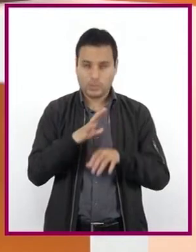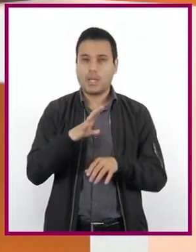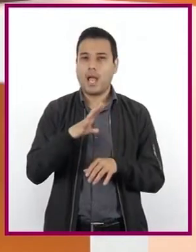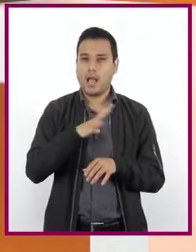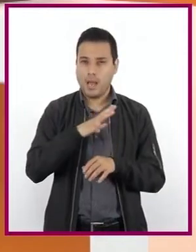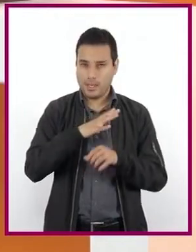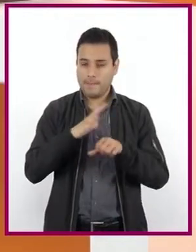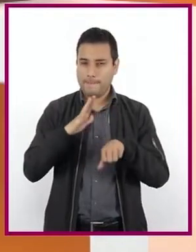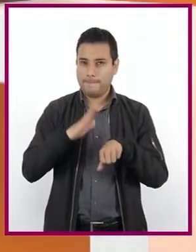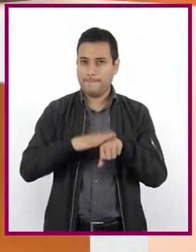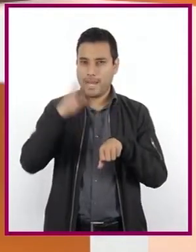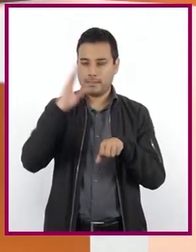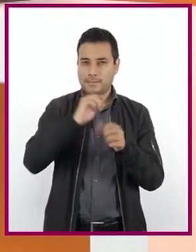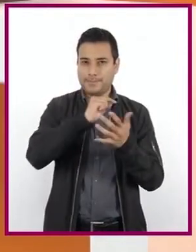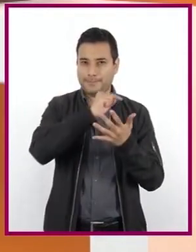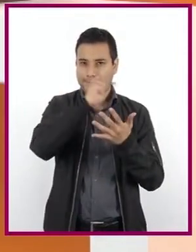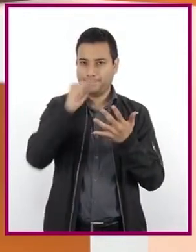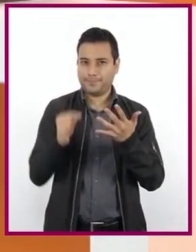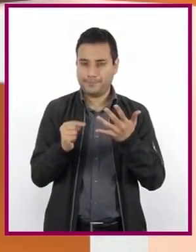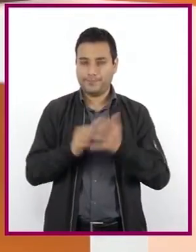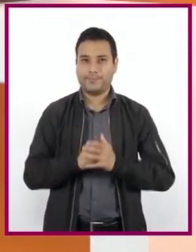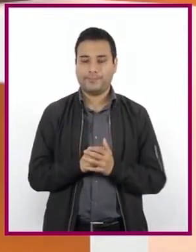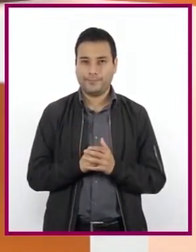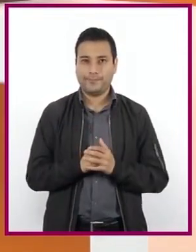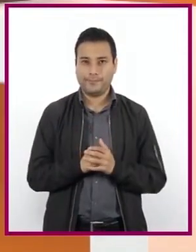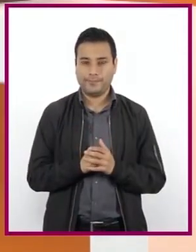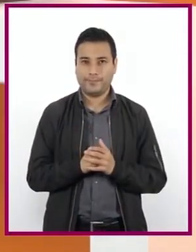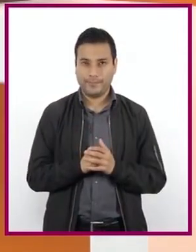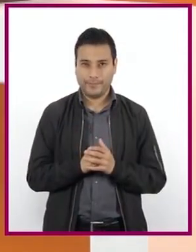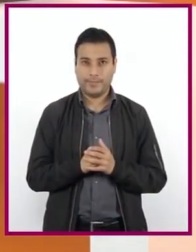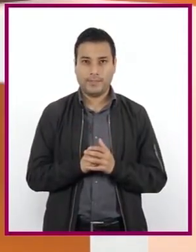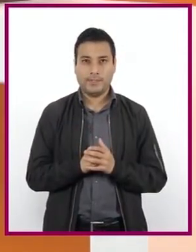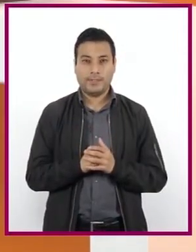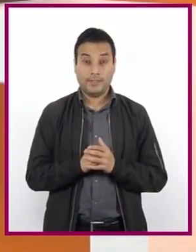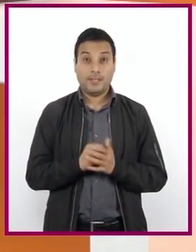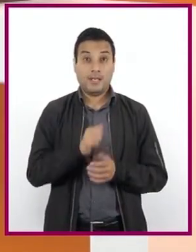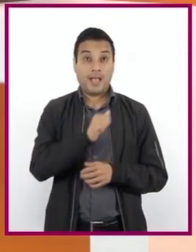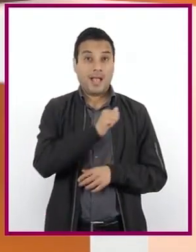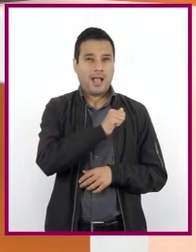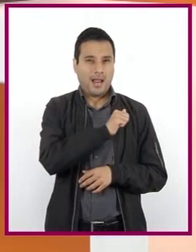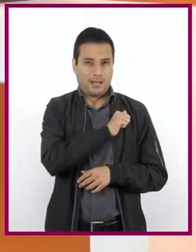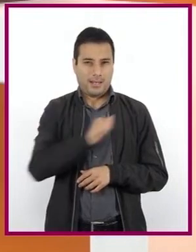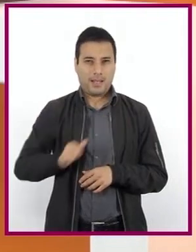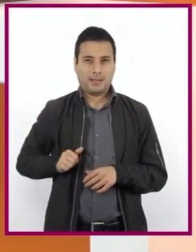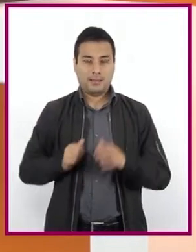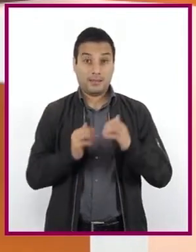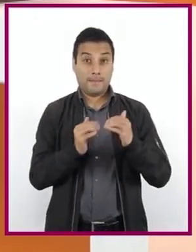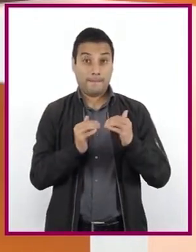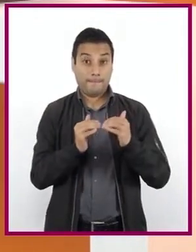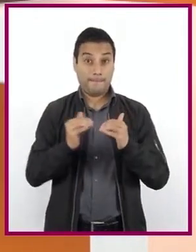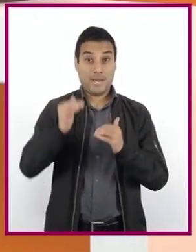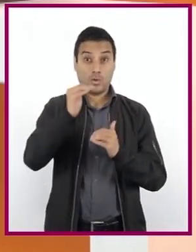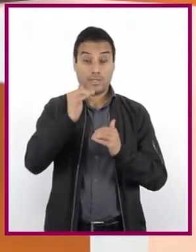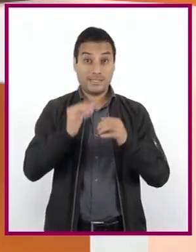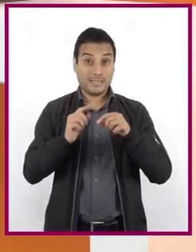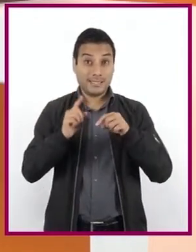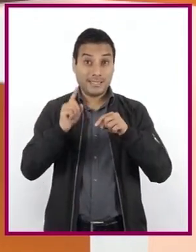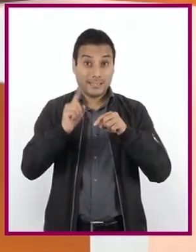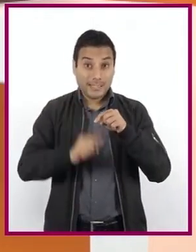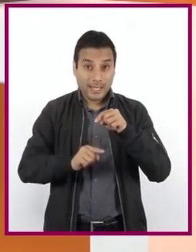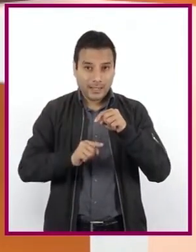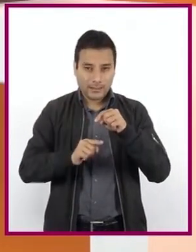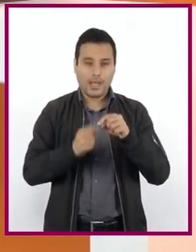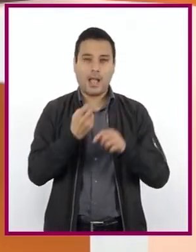y evidentes cuando se suprimieron a los alcaldes mayores, debido a que eran un